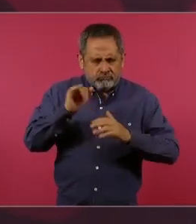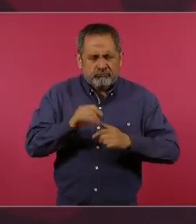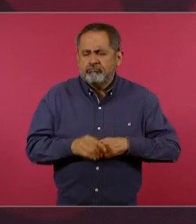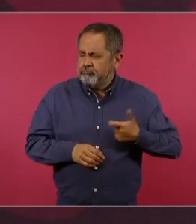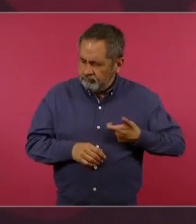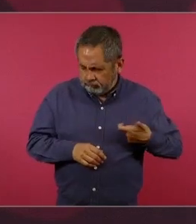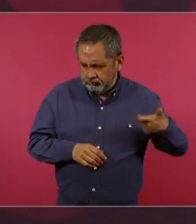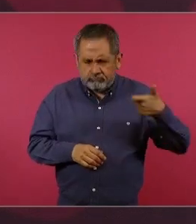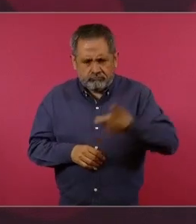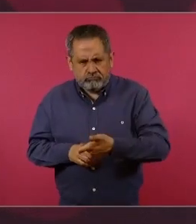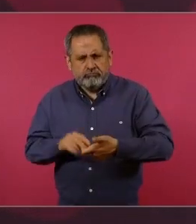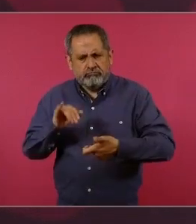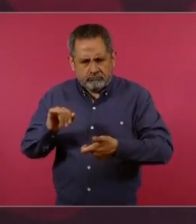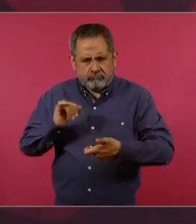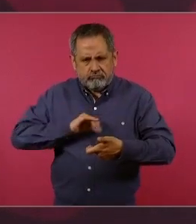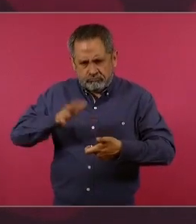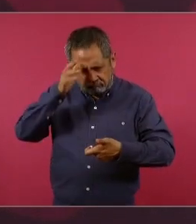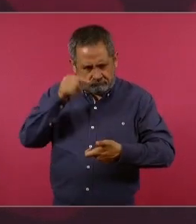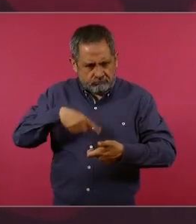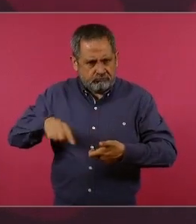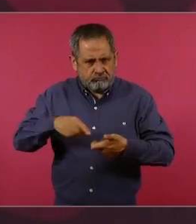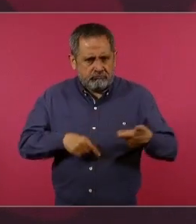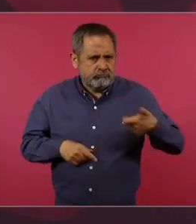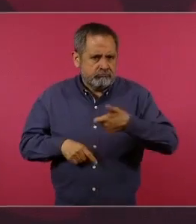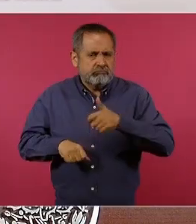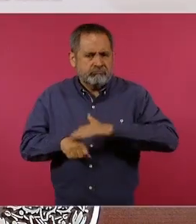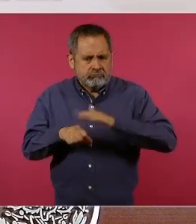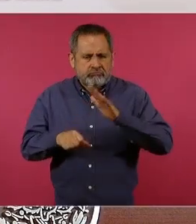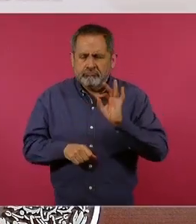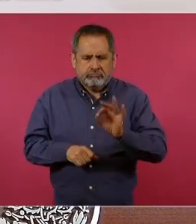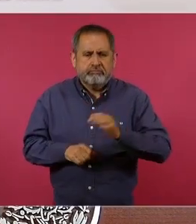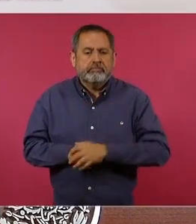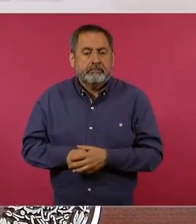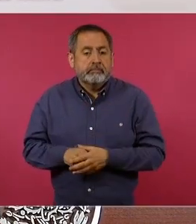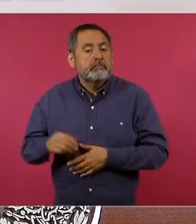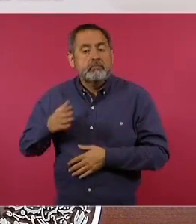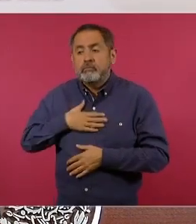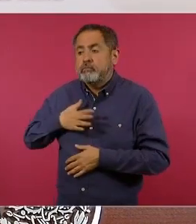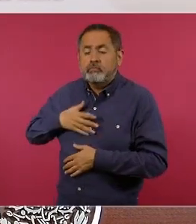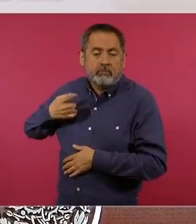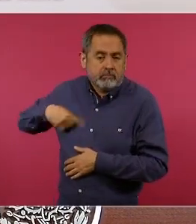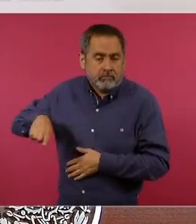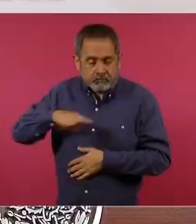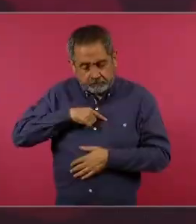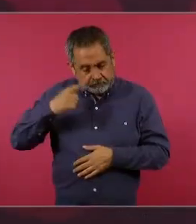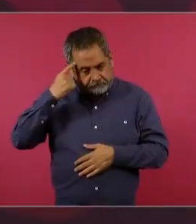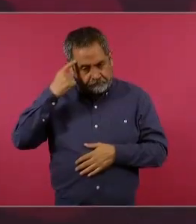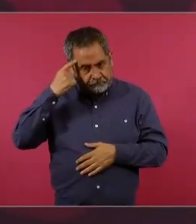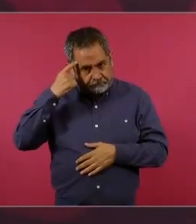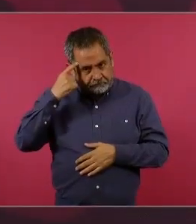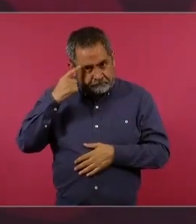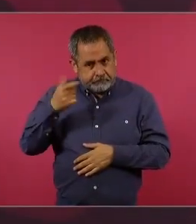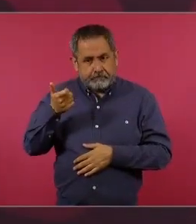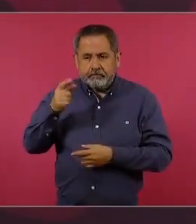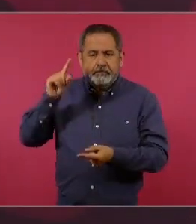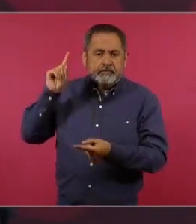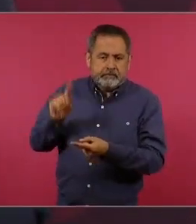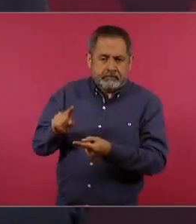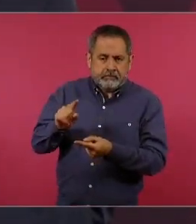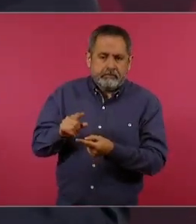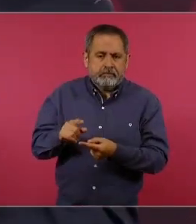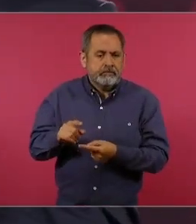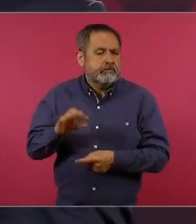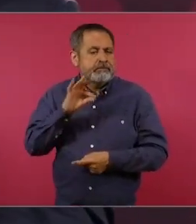aportando una cuota mayor. Nosotros logramos reducir el cobro